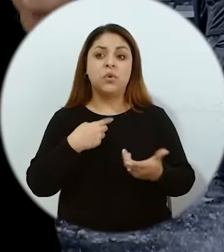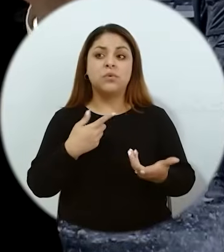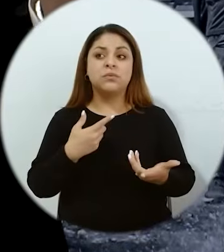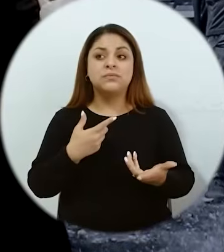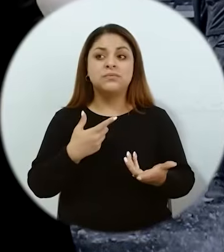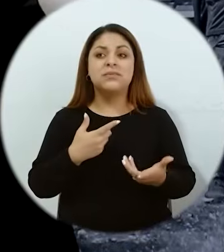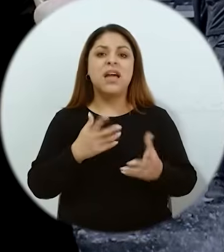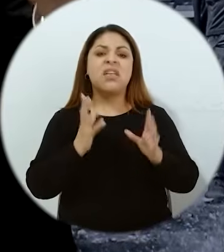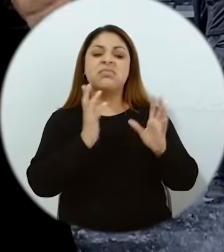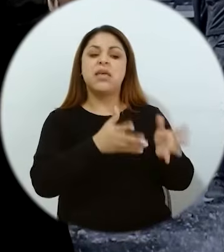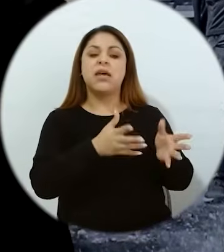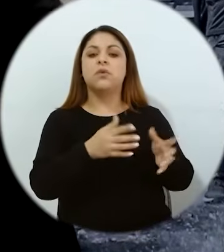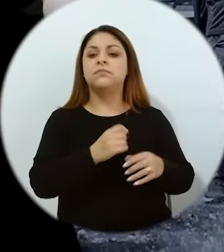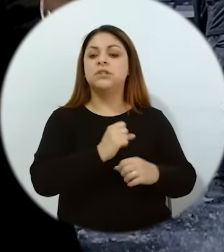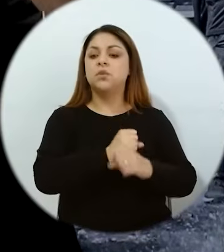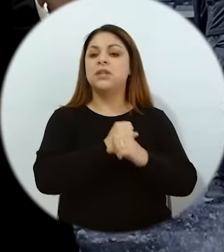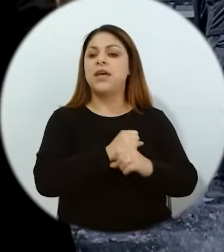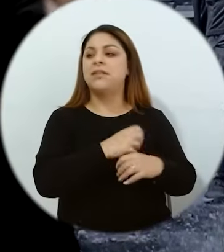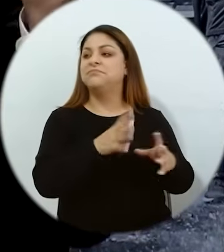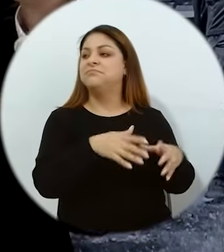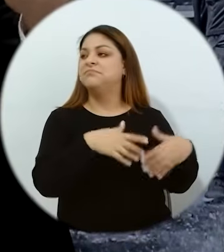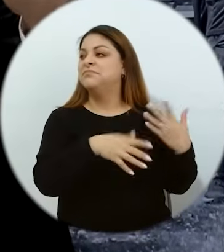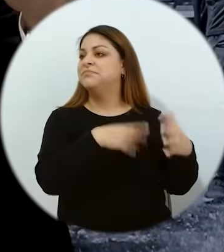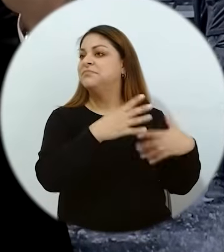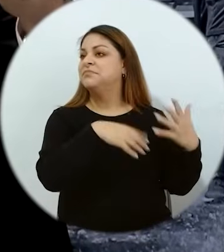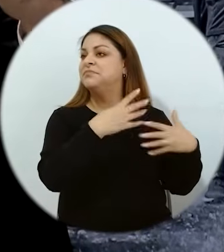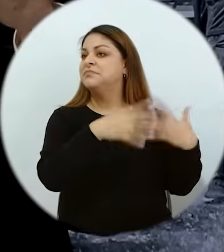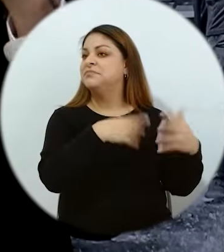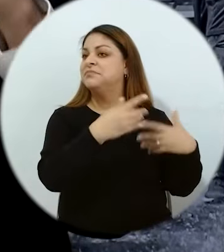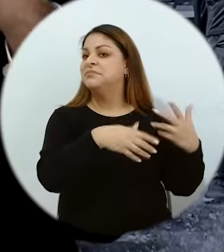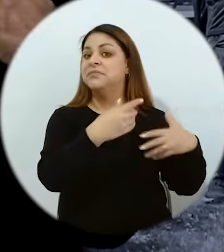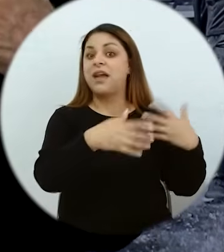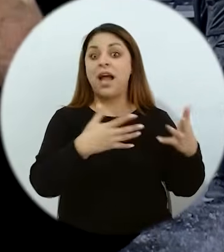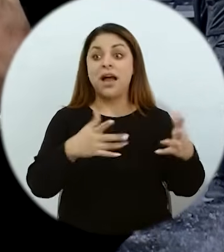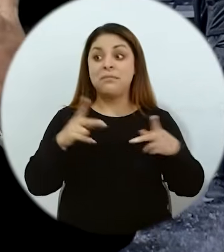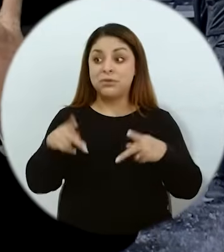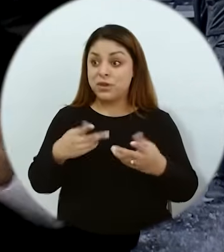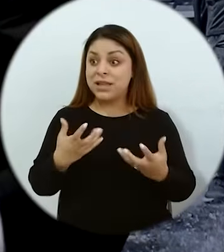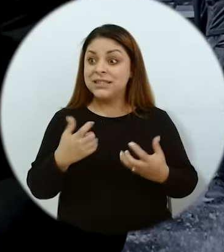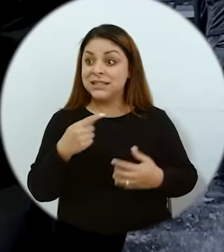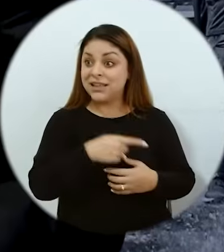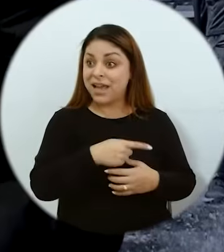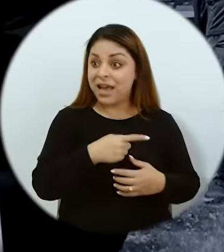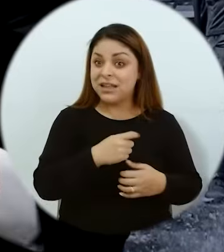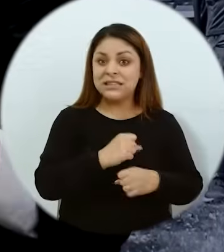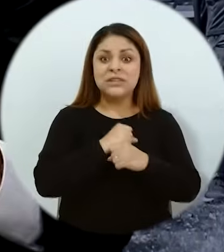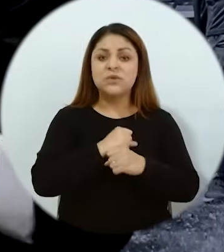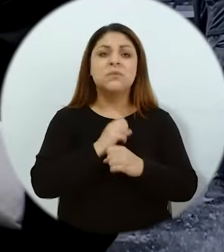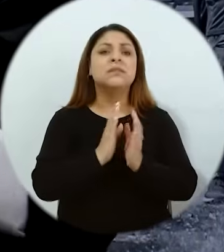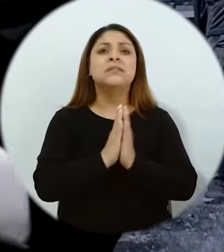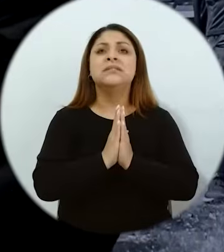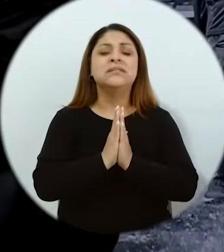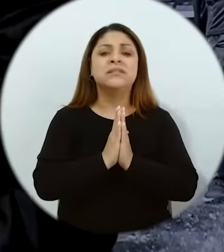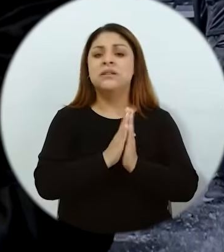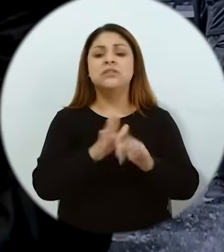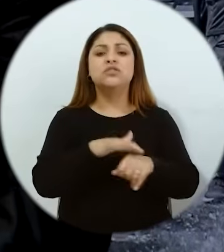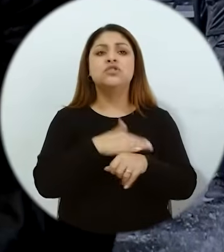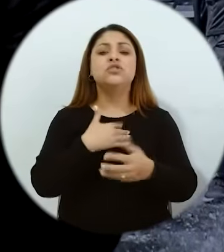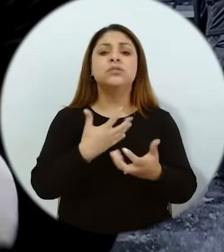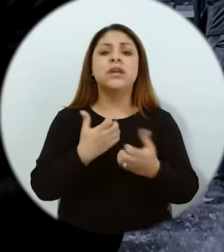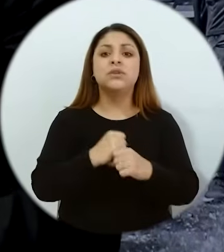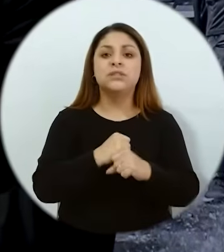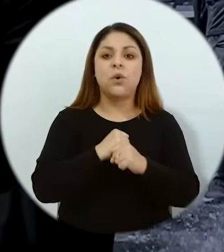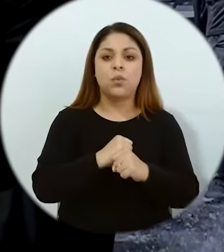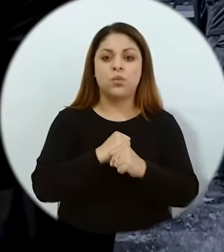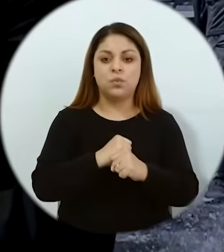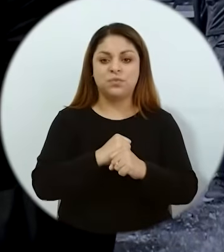dejo que la inseguridad hastíe a la gente y diga, yo quiero algo seguro, quiero que no me cobren por pasar